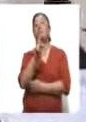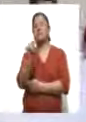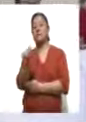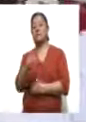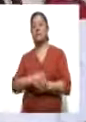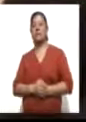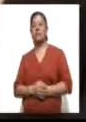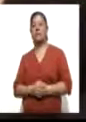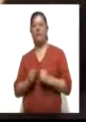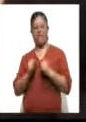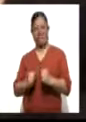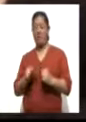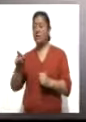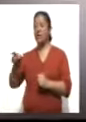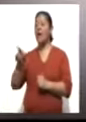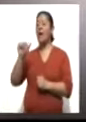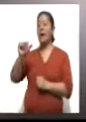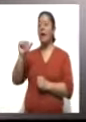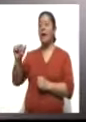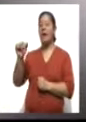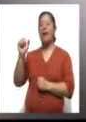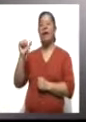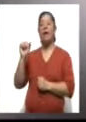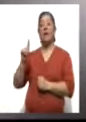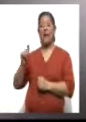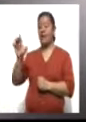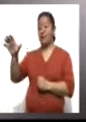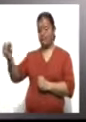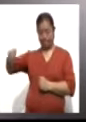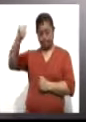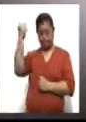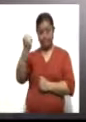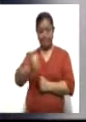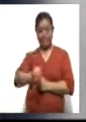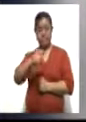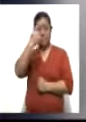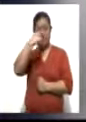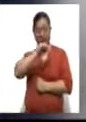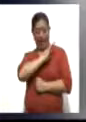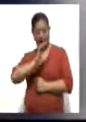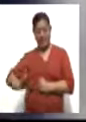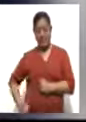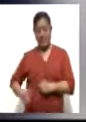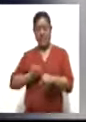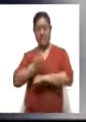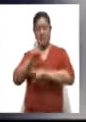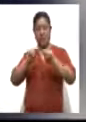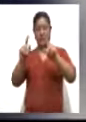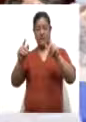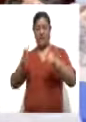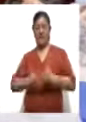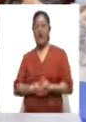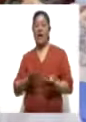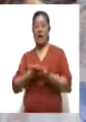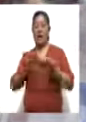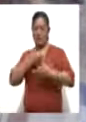y respaldan la aspiración de Anabel Ábalos a la primera magistratura del estado. Adán Morales, Ahora